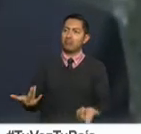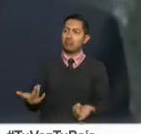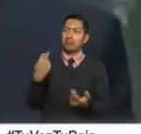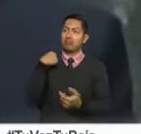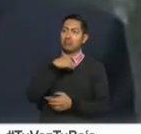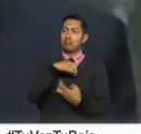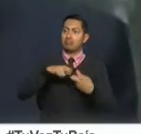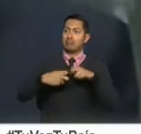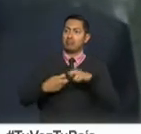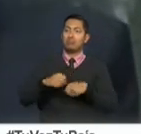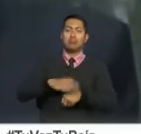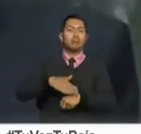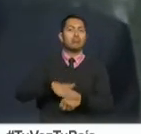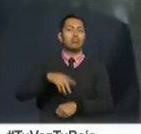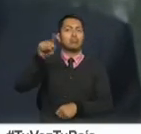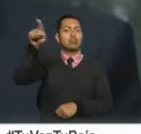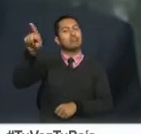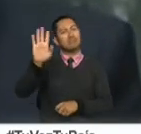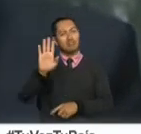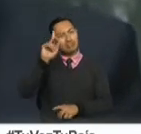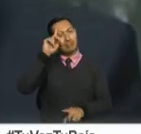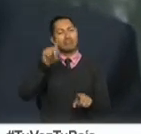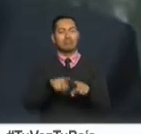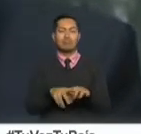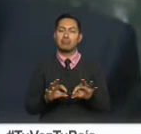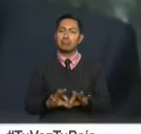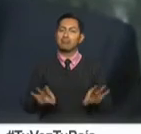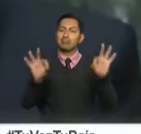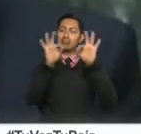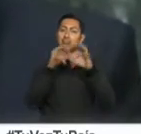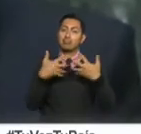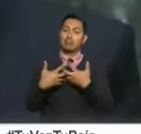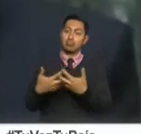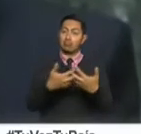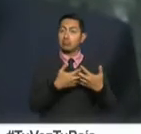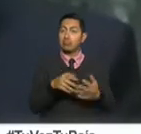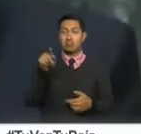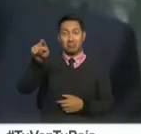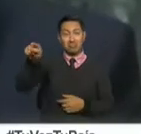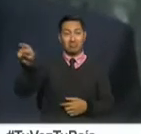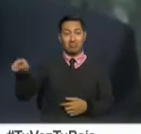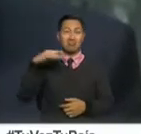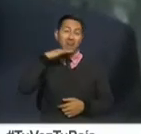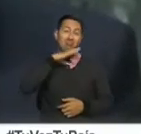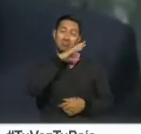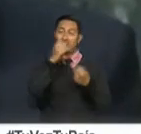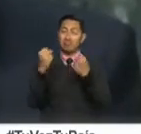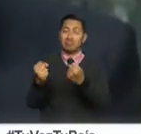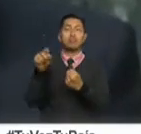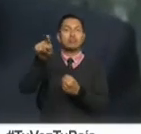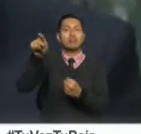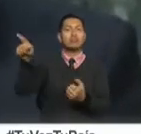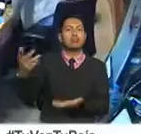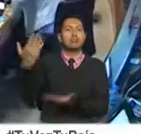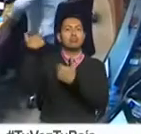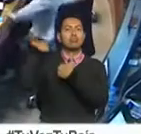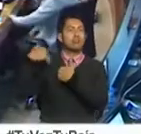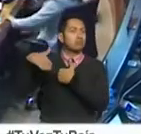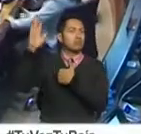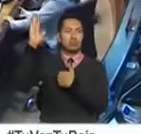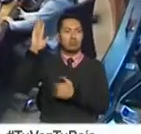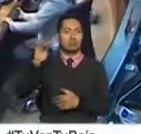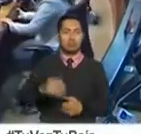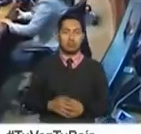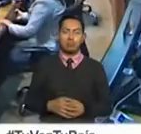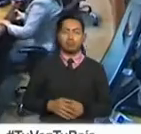responsabilidades comunes, pero diferenciadas. Los que más contaminan deben asumir una mayor responsabilidad. El